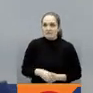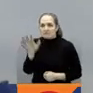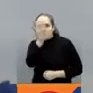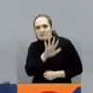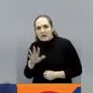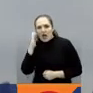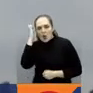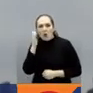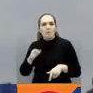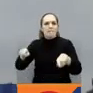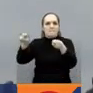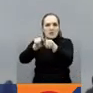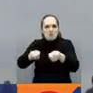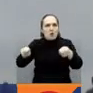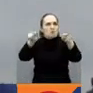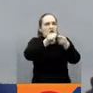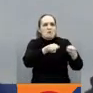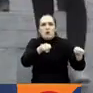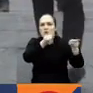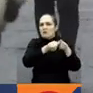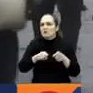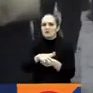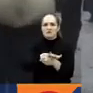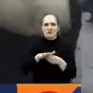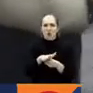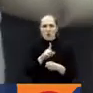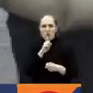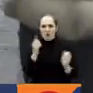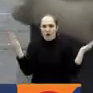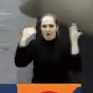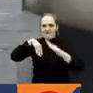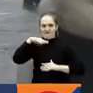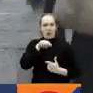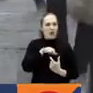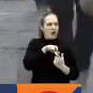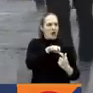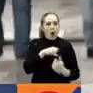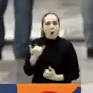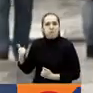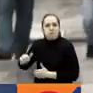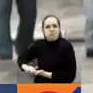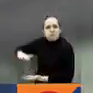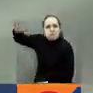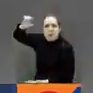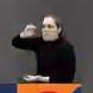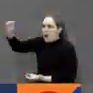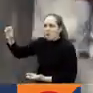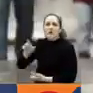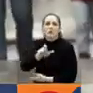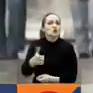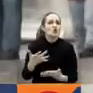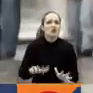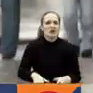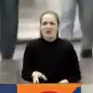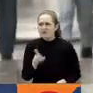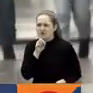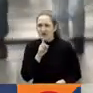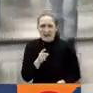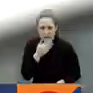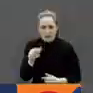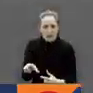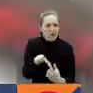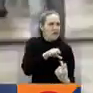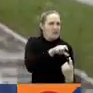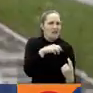Europa viven en medio de esta situación paradójica. Tienen un suministro de vacunas abundante, pero la población aún es reacia a recibir